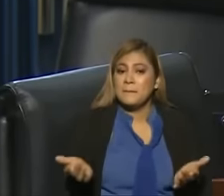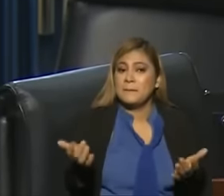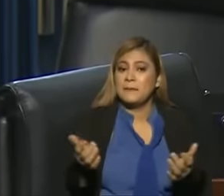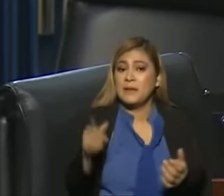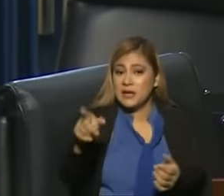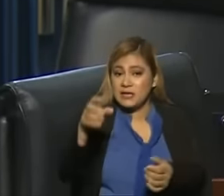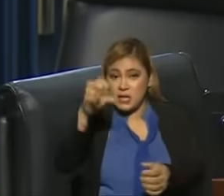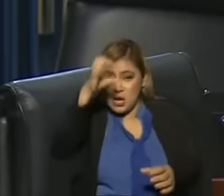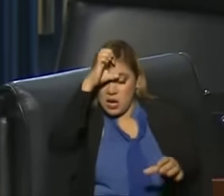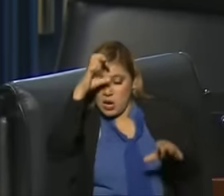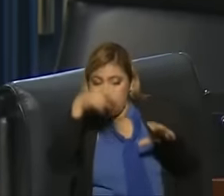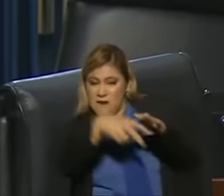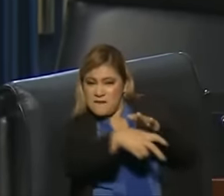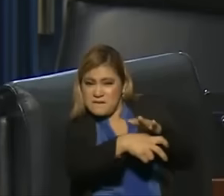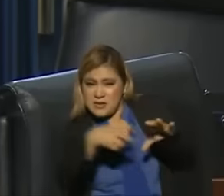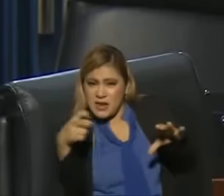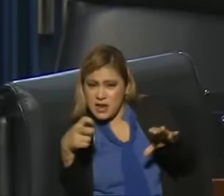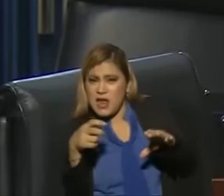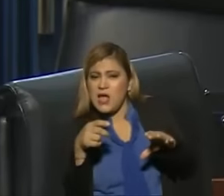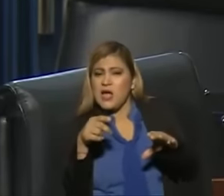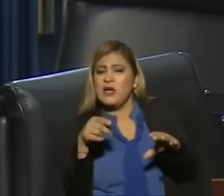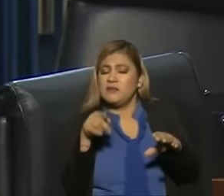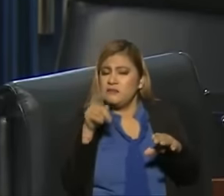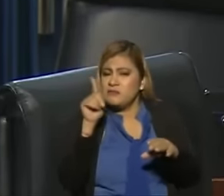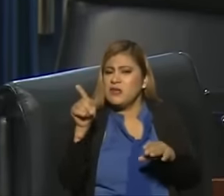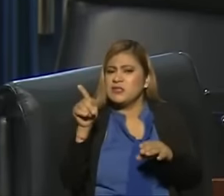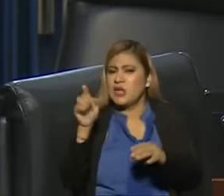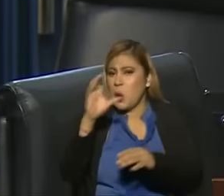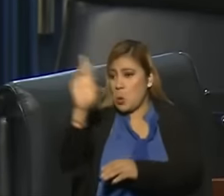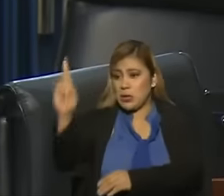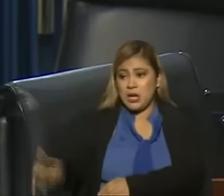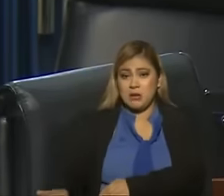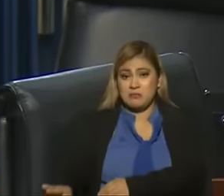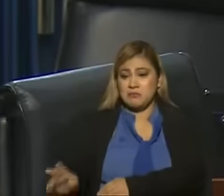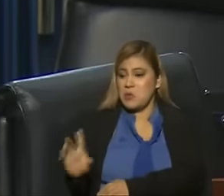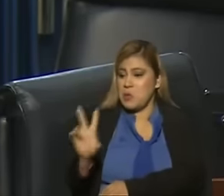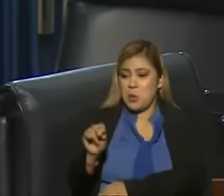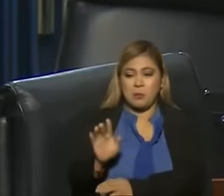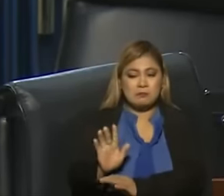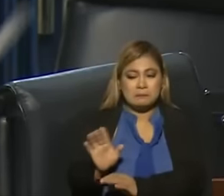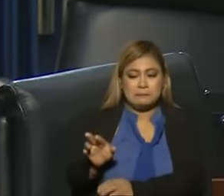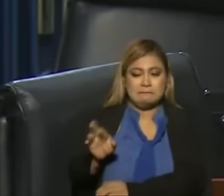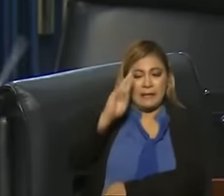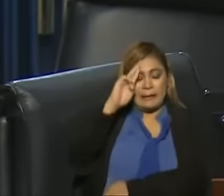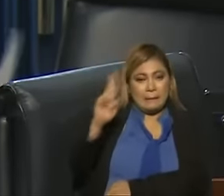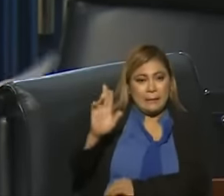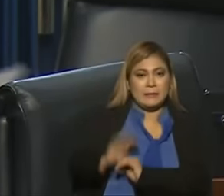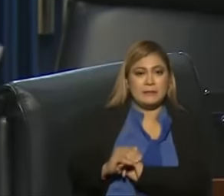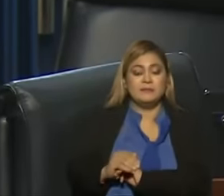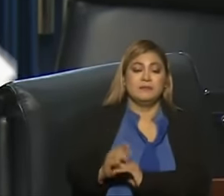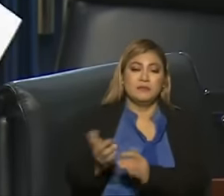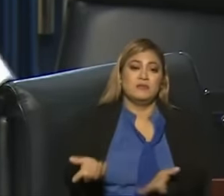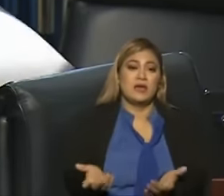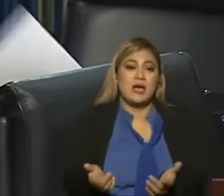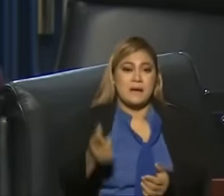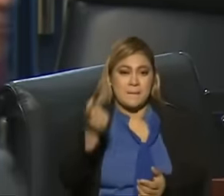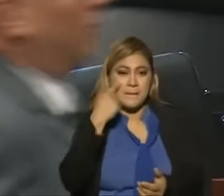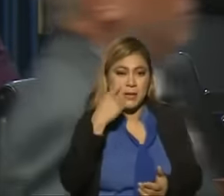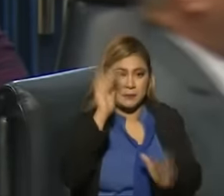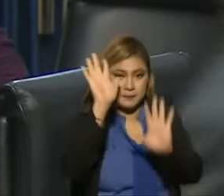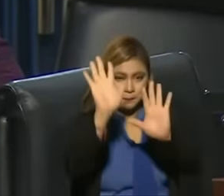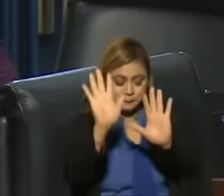mineras en su territorio. Vámonos con otro fallo. Aquí está, contrato de ley.